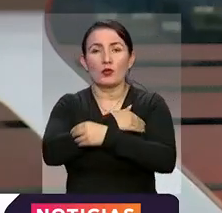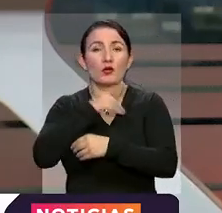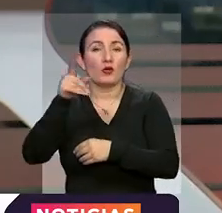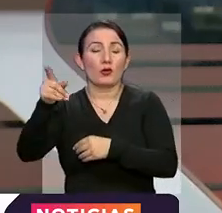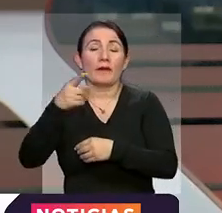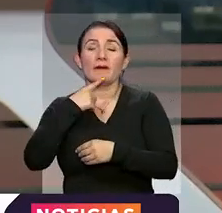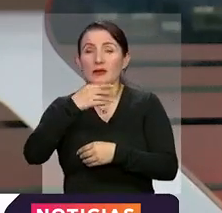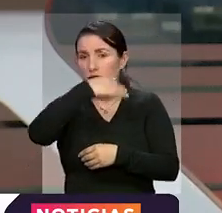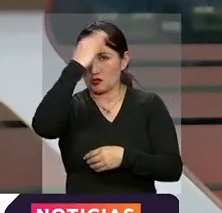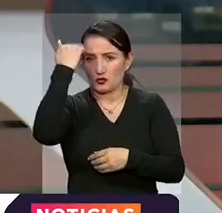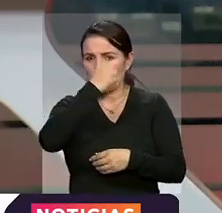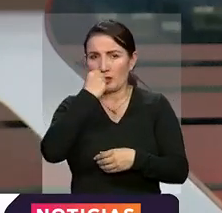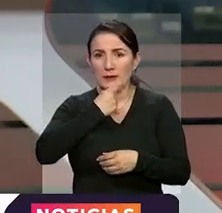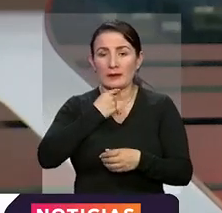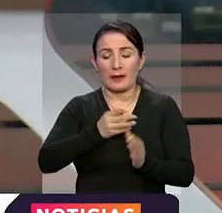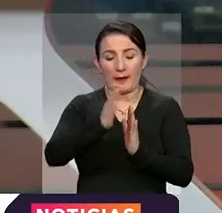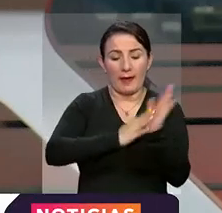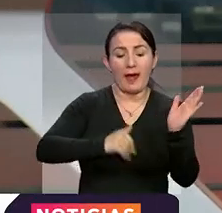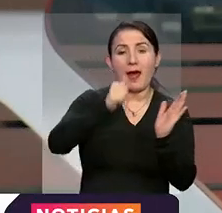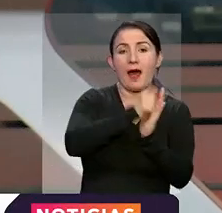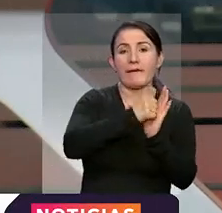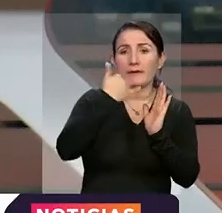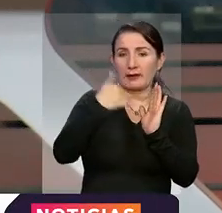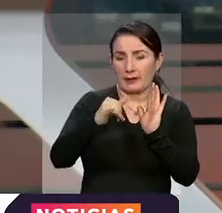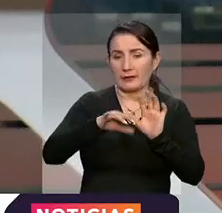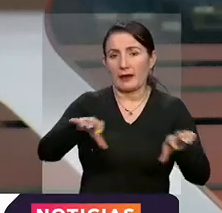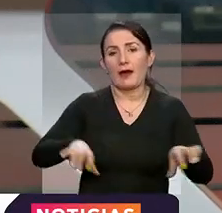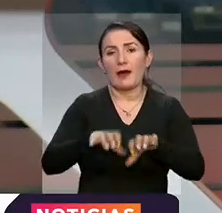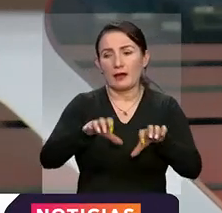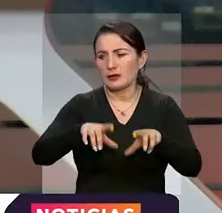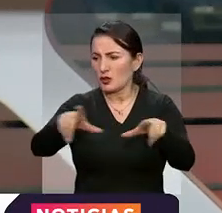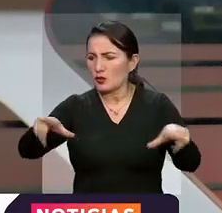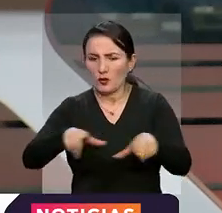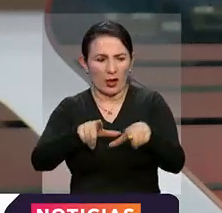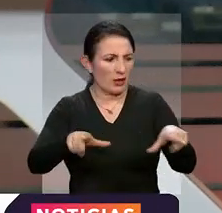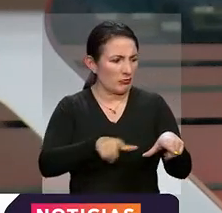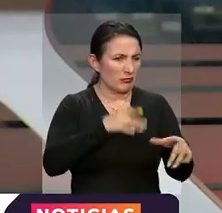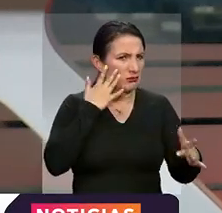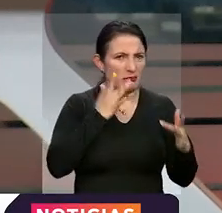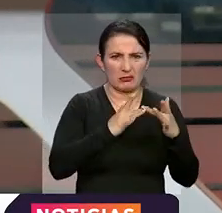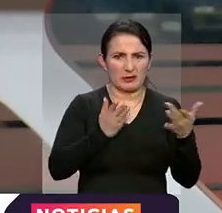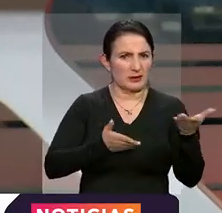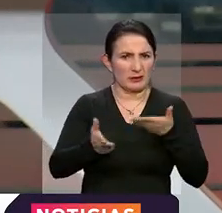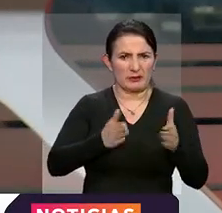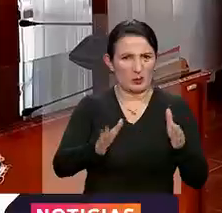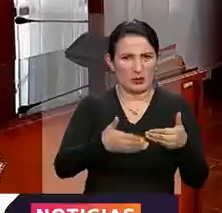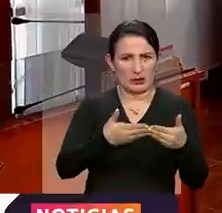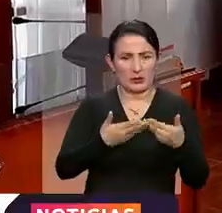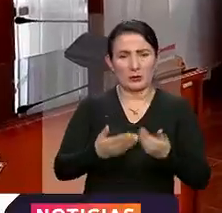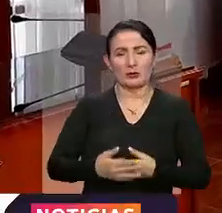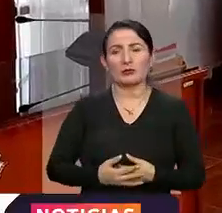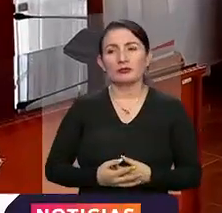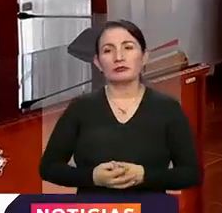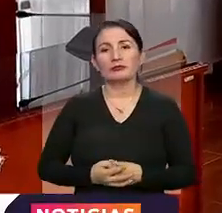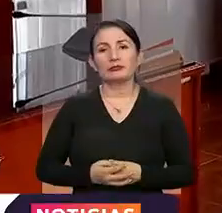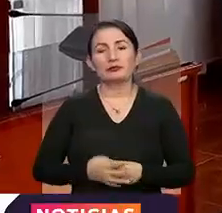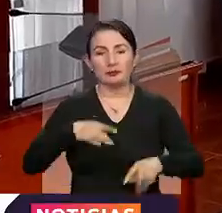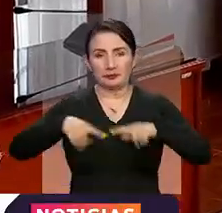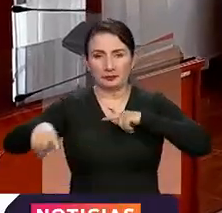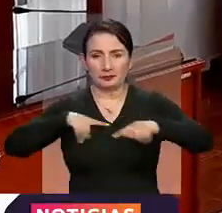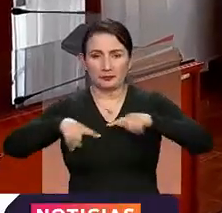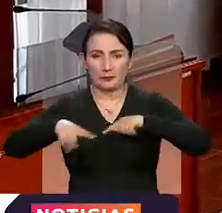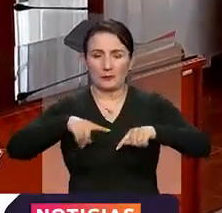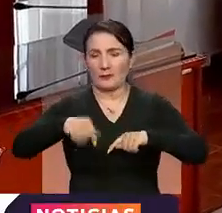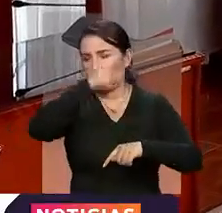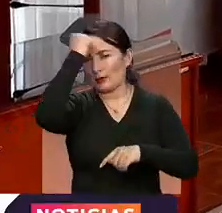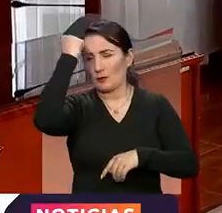que se aprobaron las actas sanitarias y de funcionamiento en lugares donde no se está prestando ese servicio. La administración de